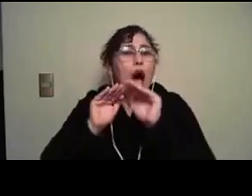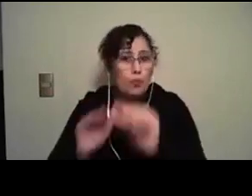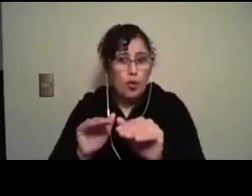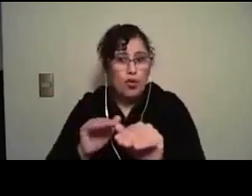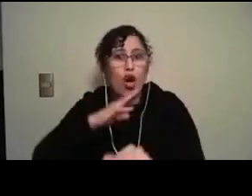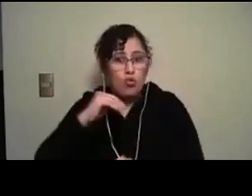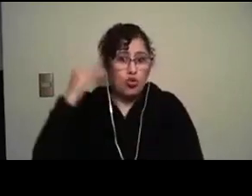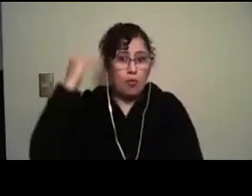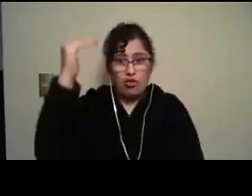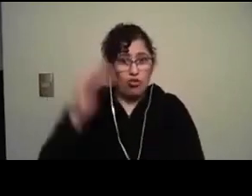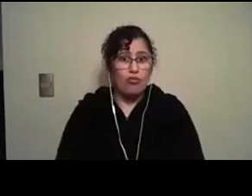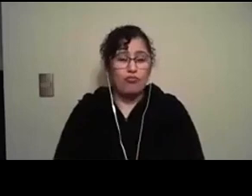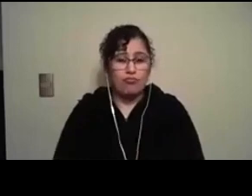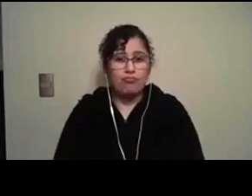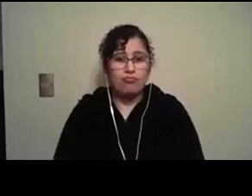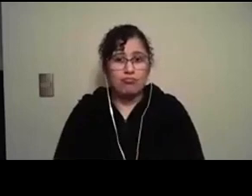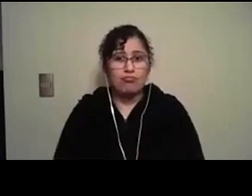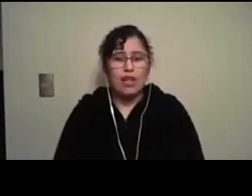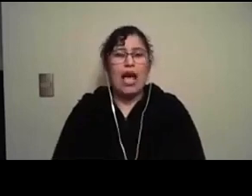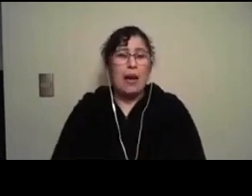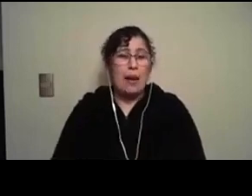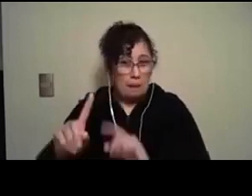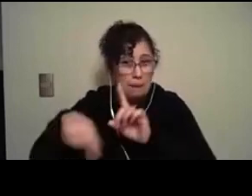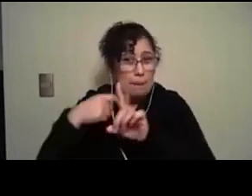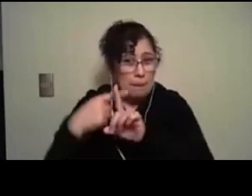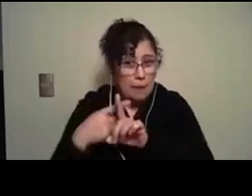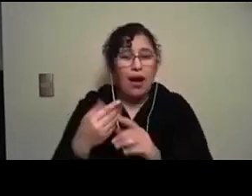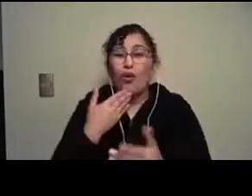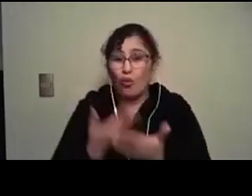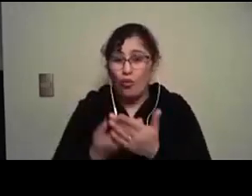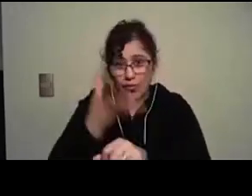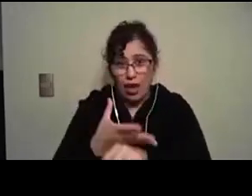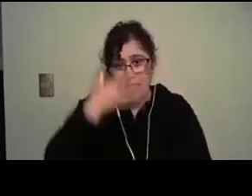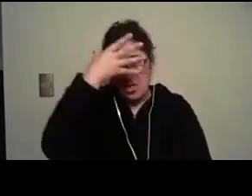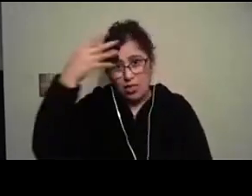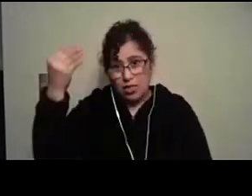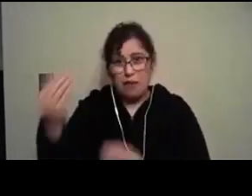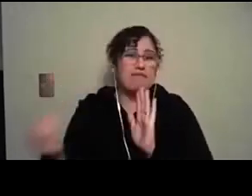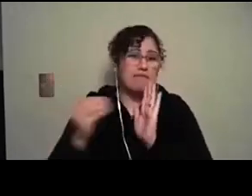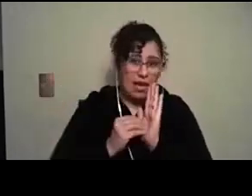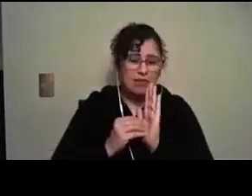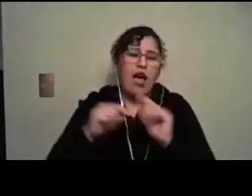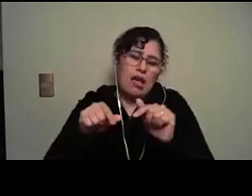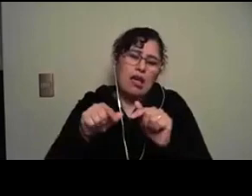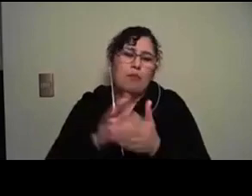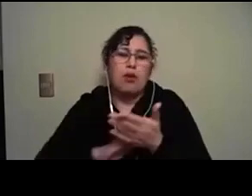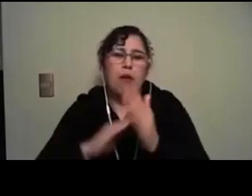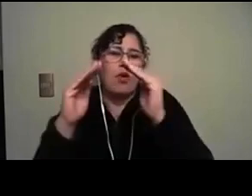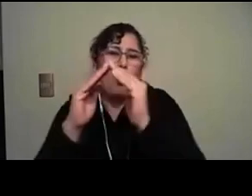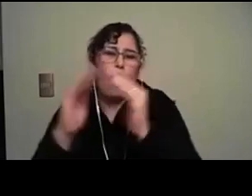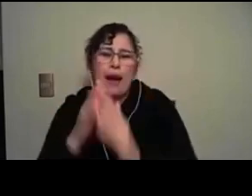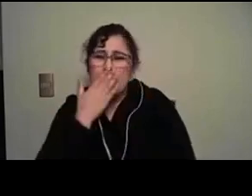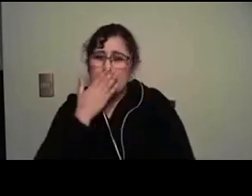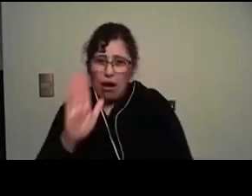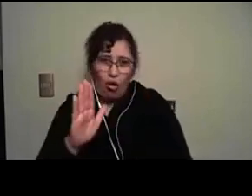con adultos mayores, y especialmente con demencia, para que puedan tener, por ejemplo, un hogar con mejores estadías,